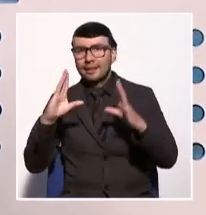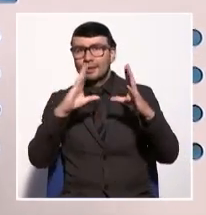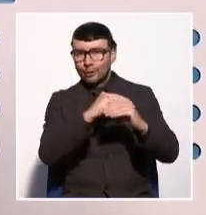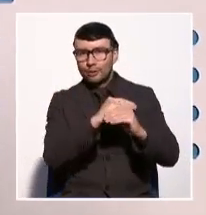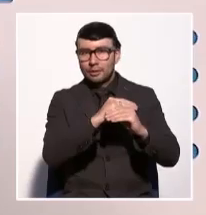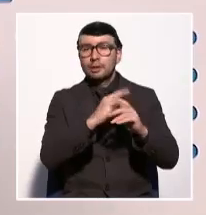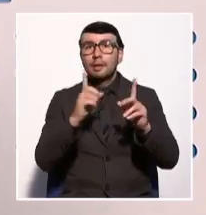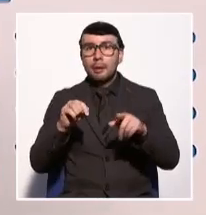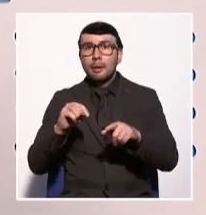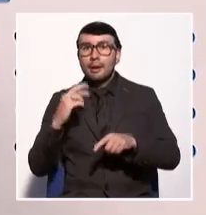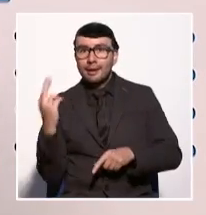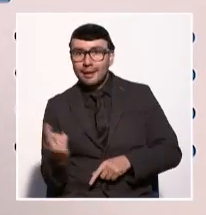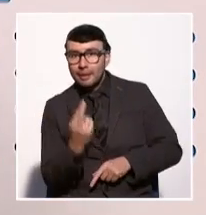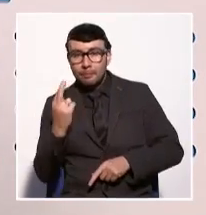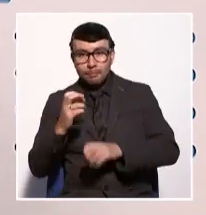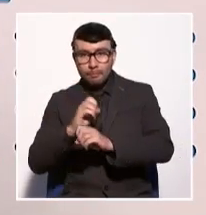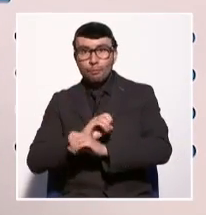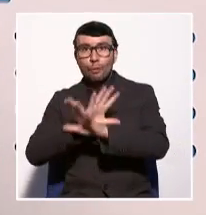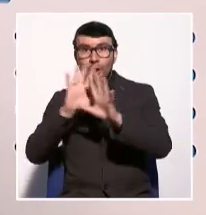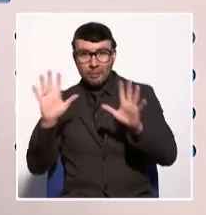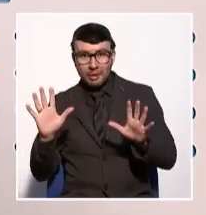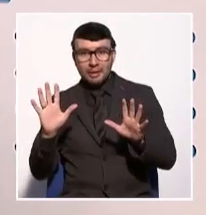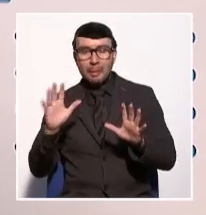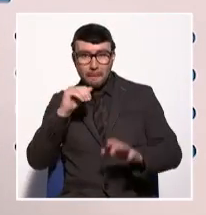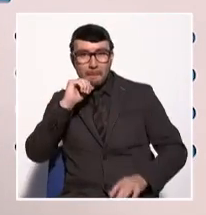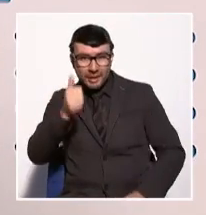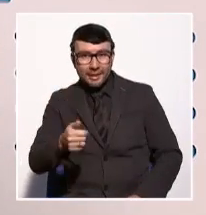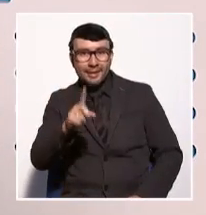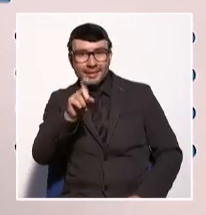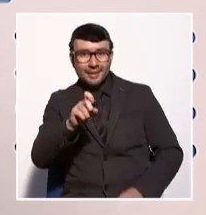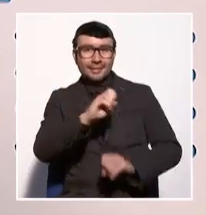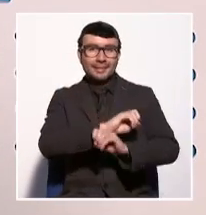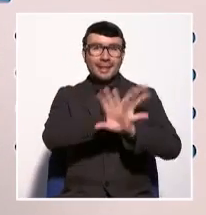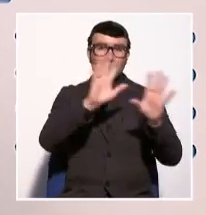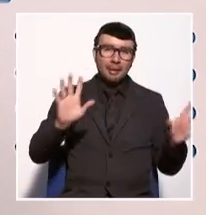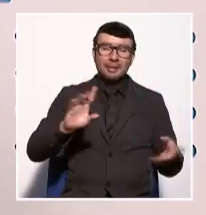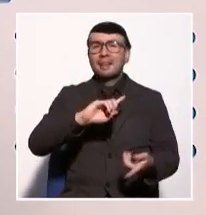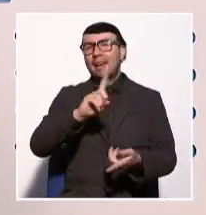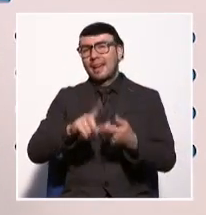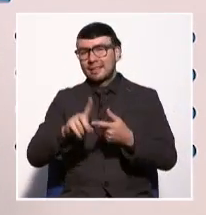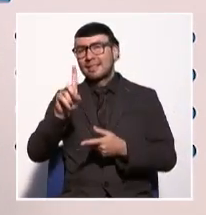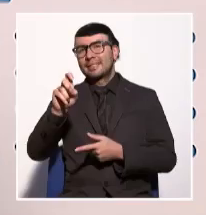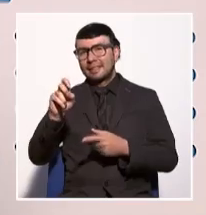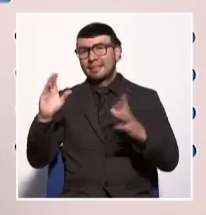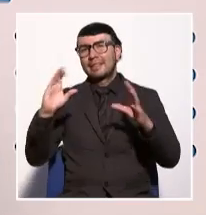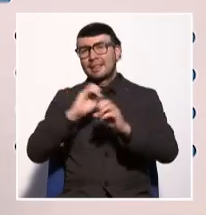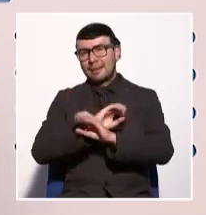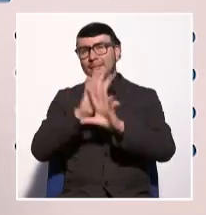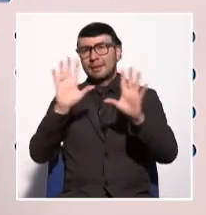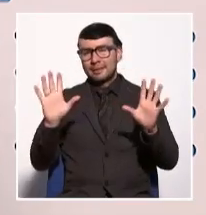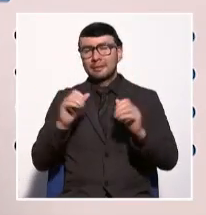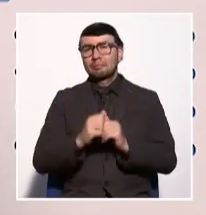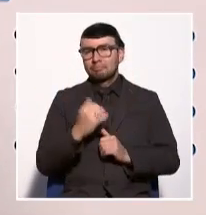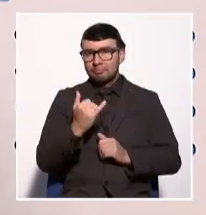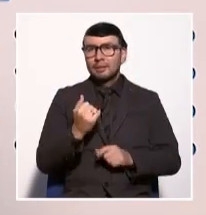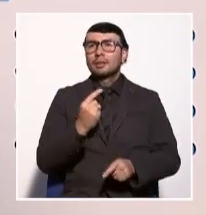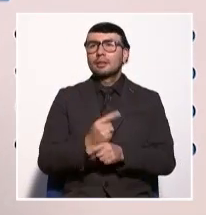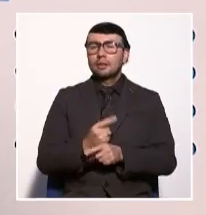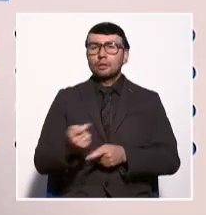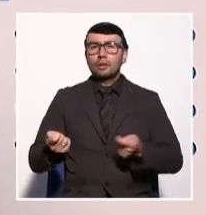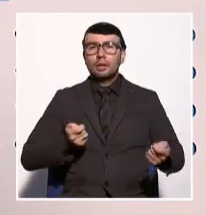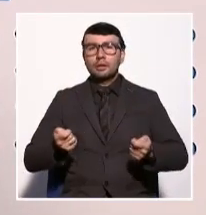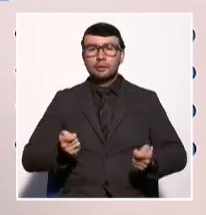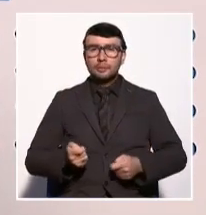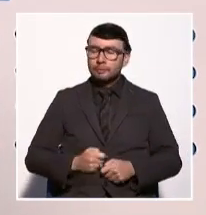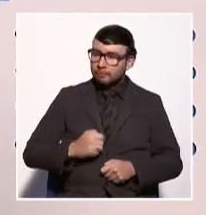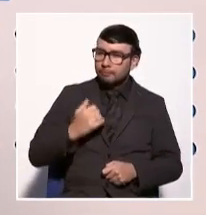6 a 7 en la mañana o sea las repeticiones al otro día 6 a 7 de la mañana este nuevo horario que estamos presentando en esta oportunidad para que